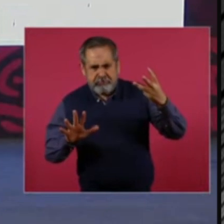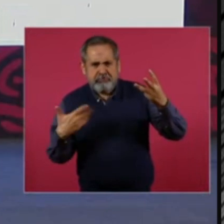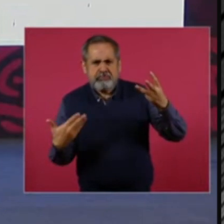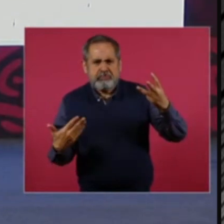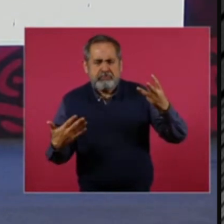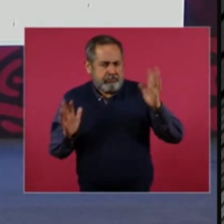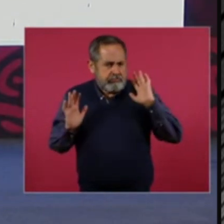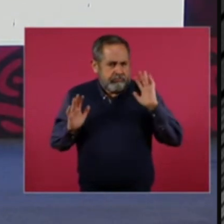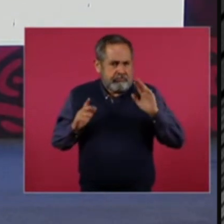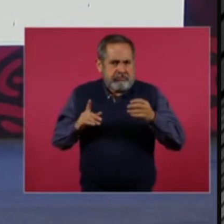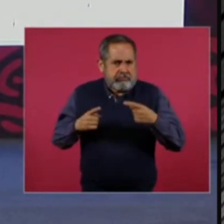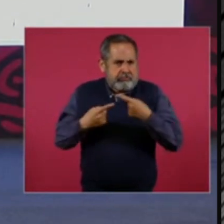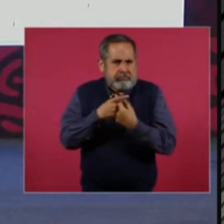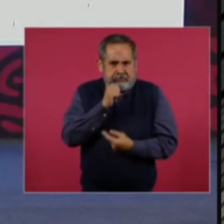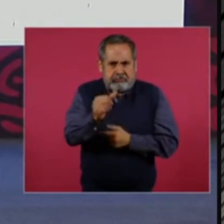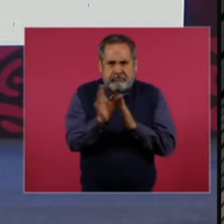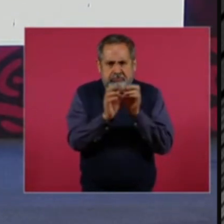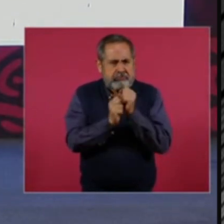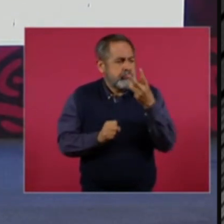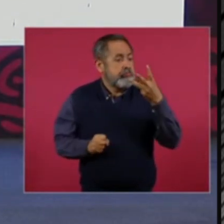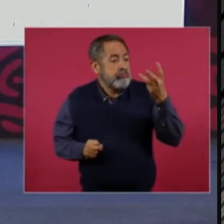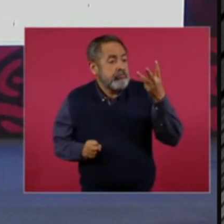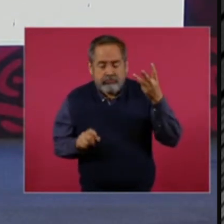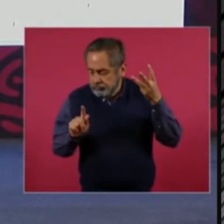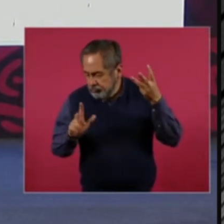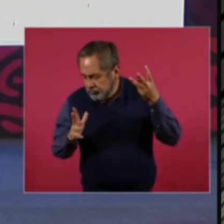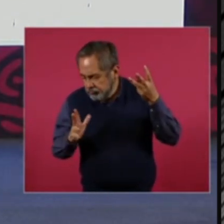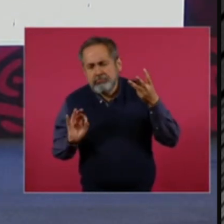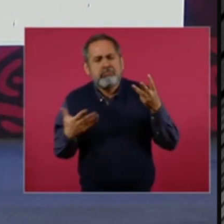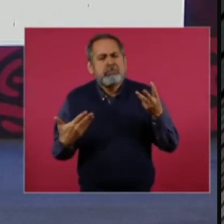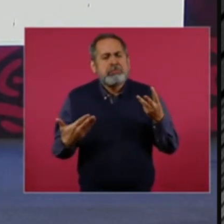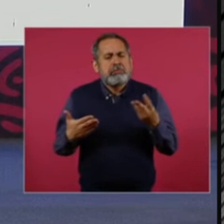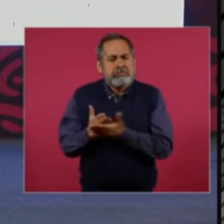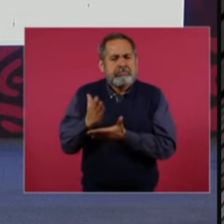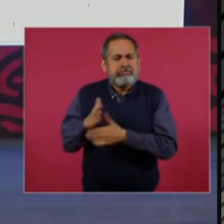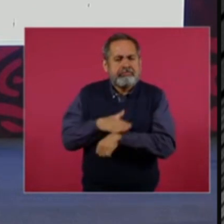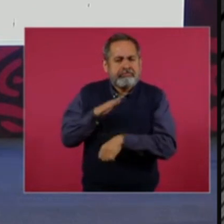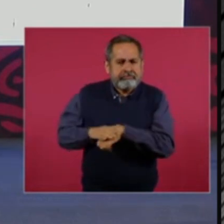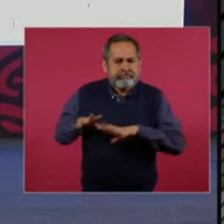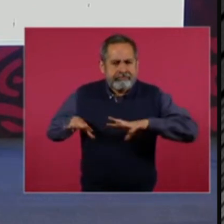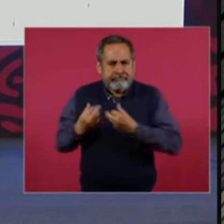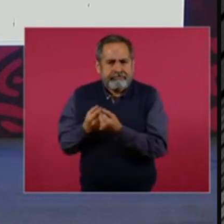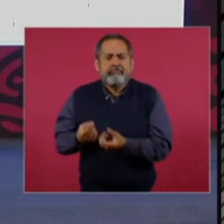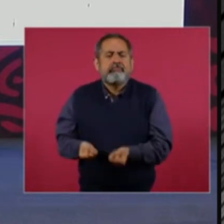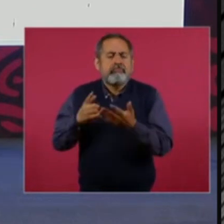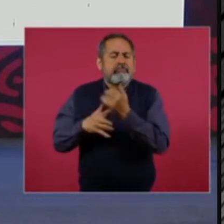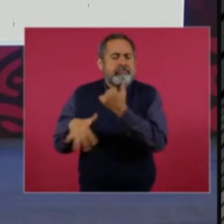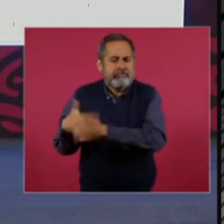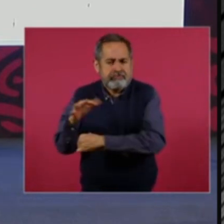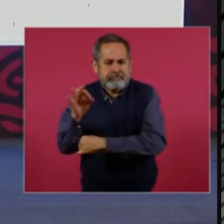No. Y aquí podemos ver 8 y 8, 16, la proyección es